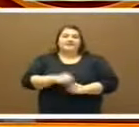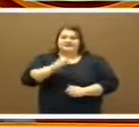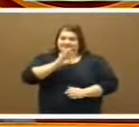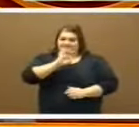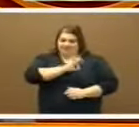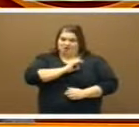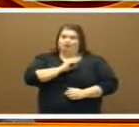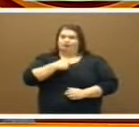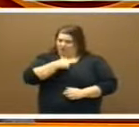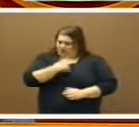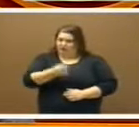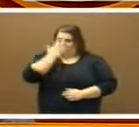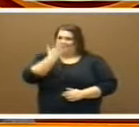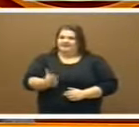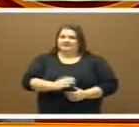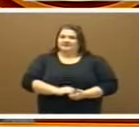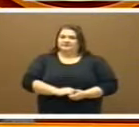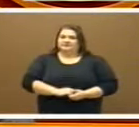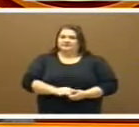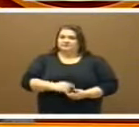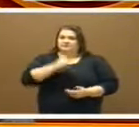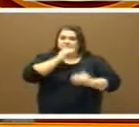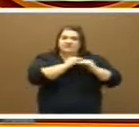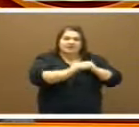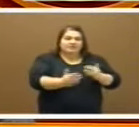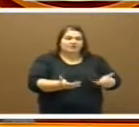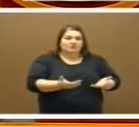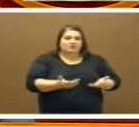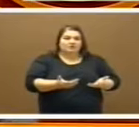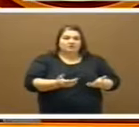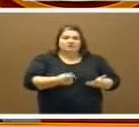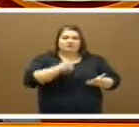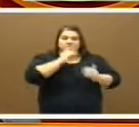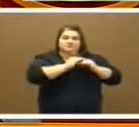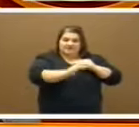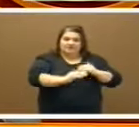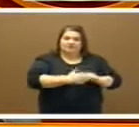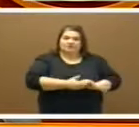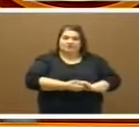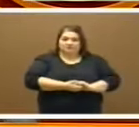Hipólito, se lo digo sinceramente. Silencio, señorías. Silencio, señorías.